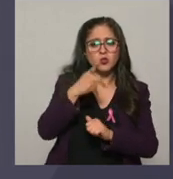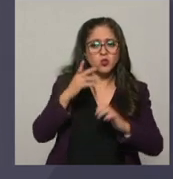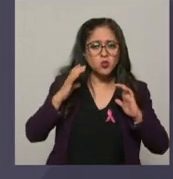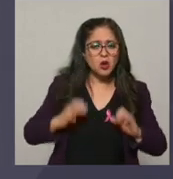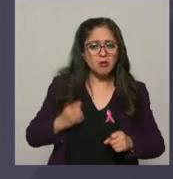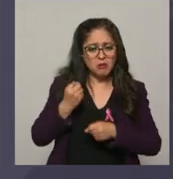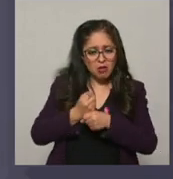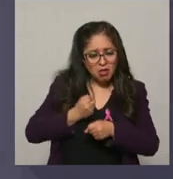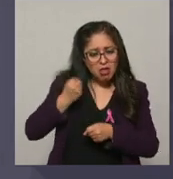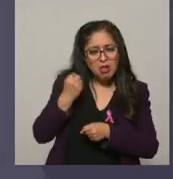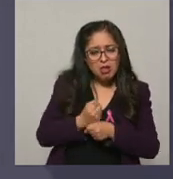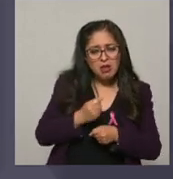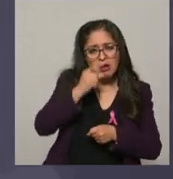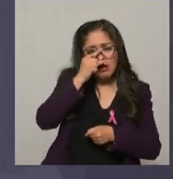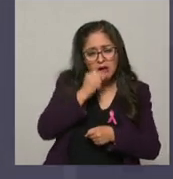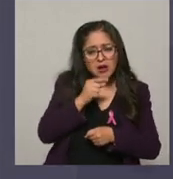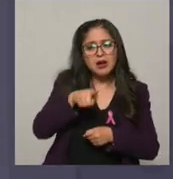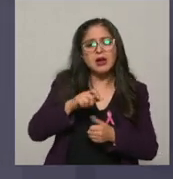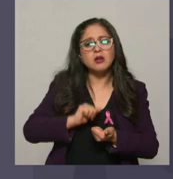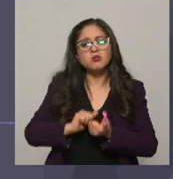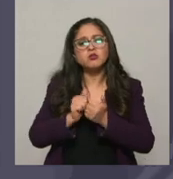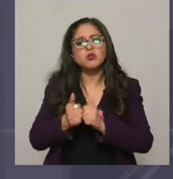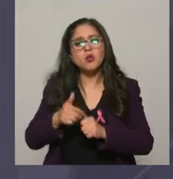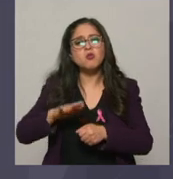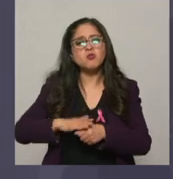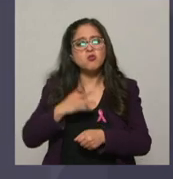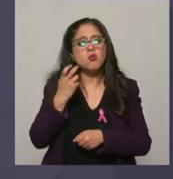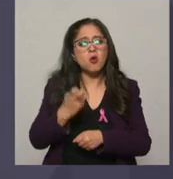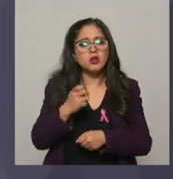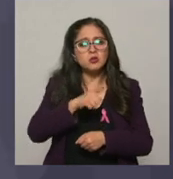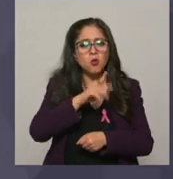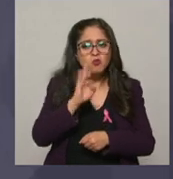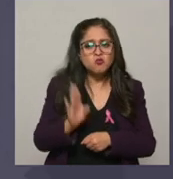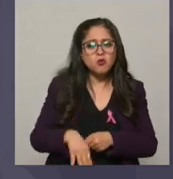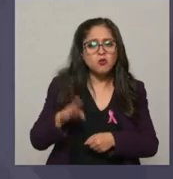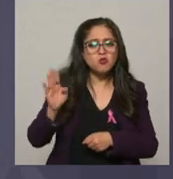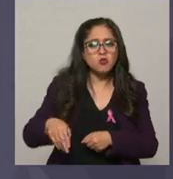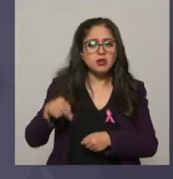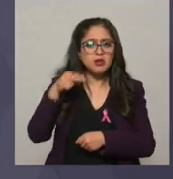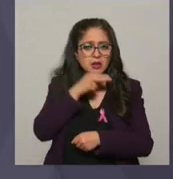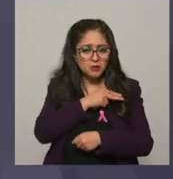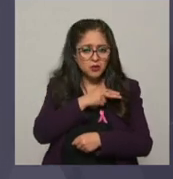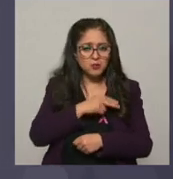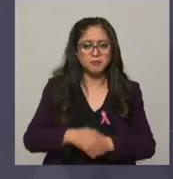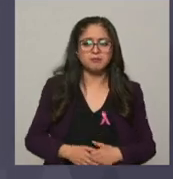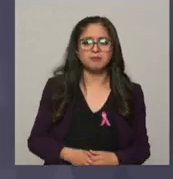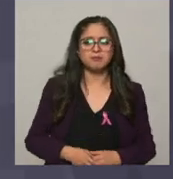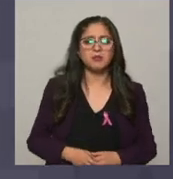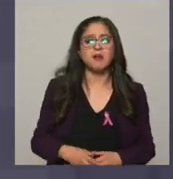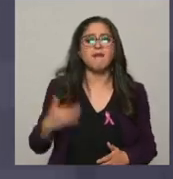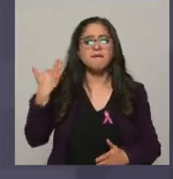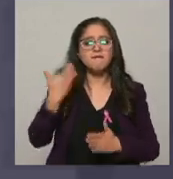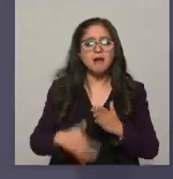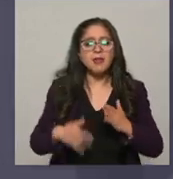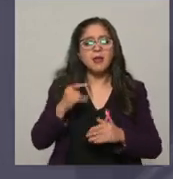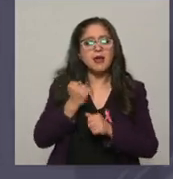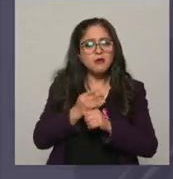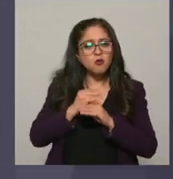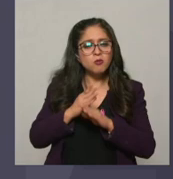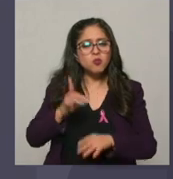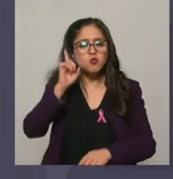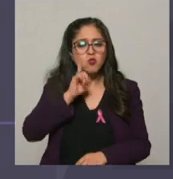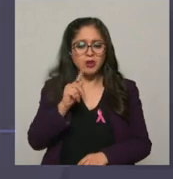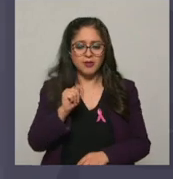deteriorando la vida y bueno, son la causa de que estas muertes sean prematuras también. La desinformación de las chicas trans para hacer todo